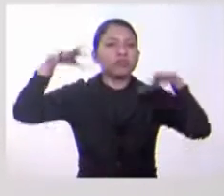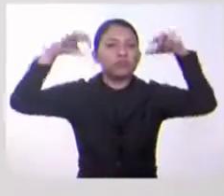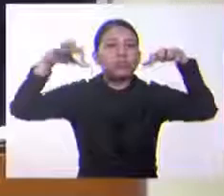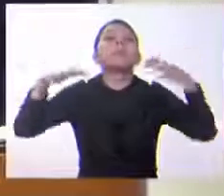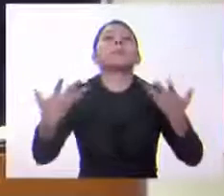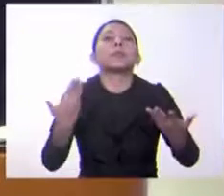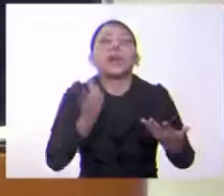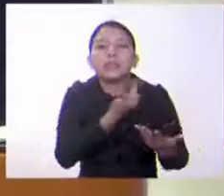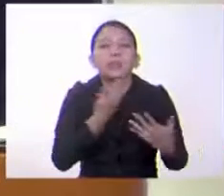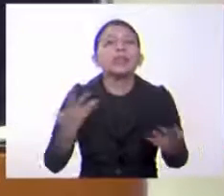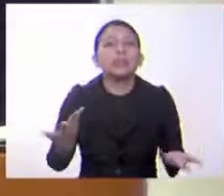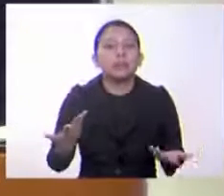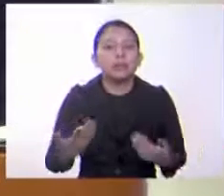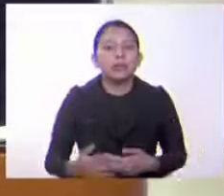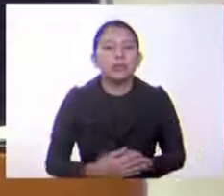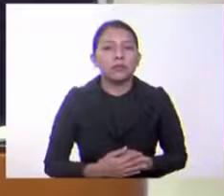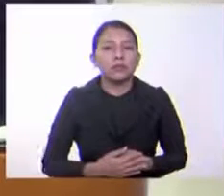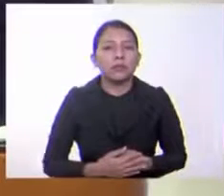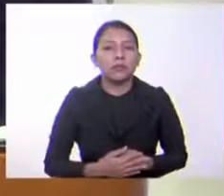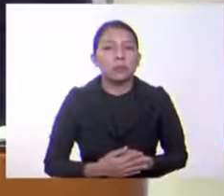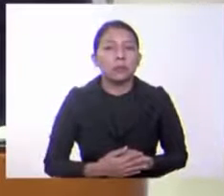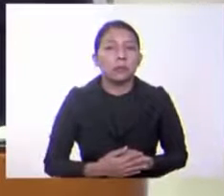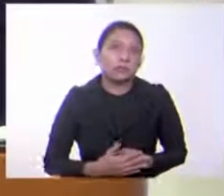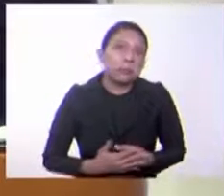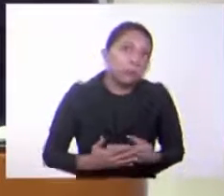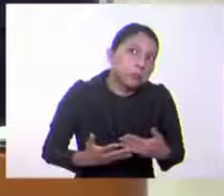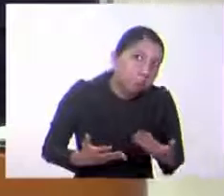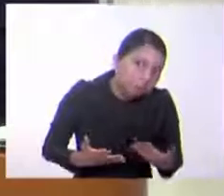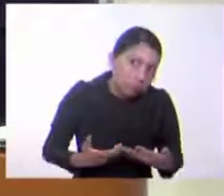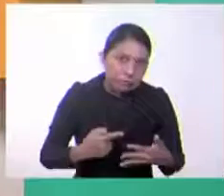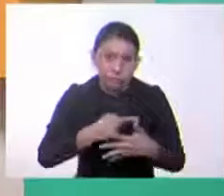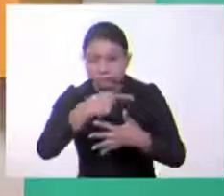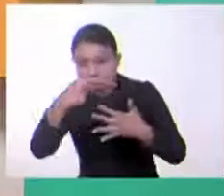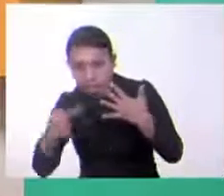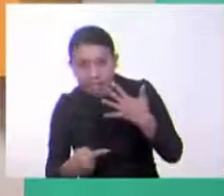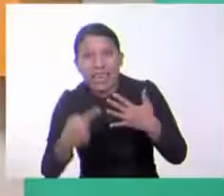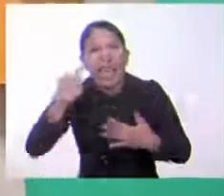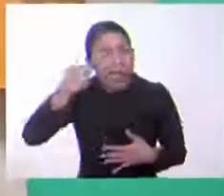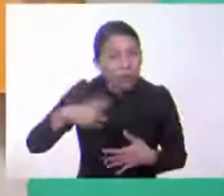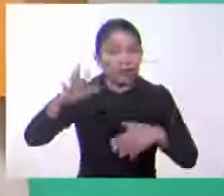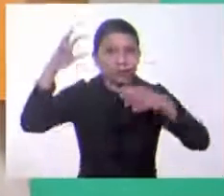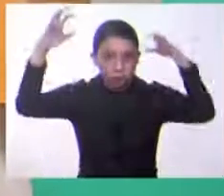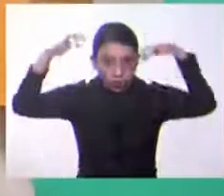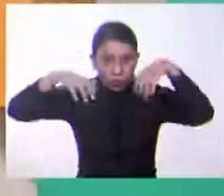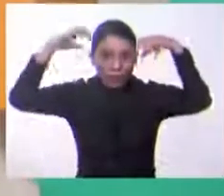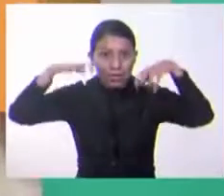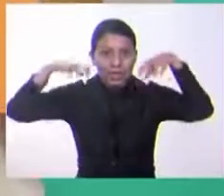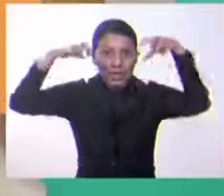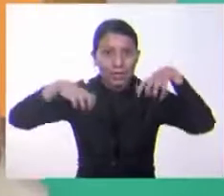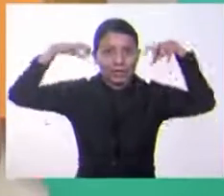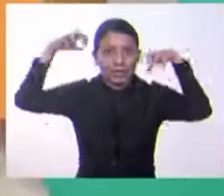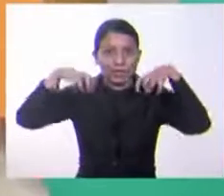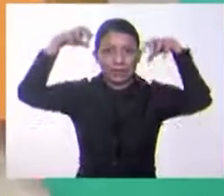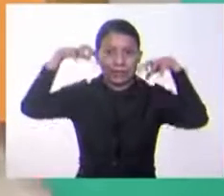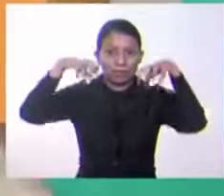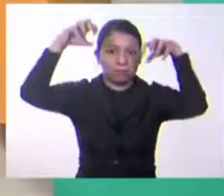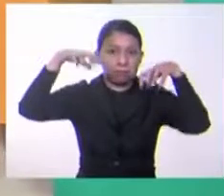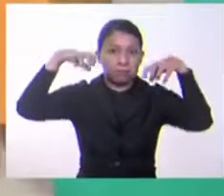qué estamos seguras? Entre muchas cosas que pasan cuando llueve,